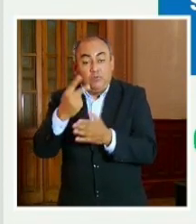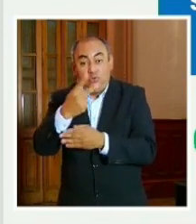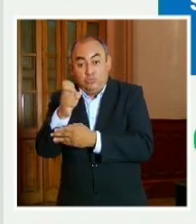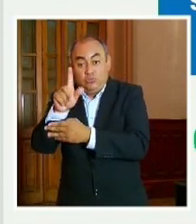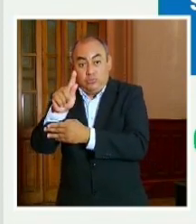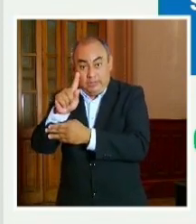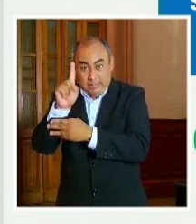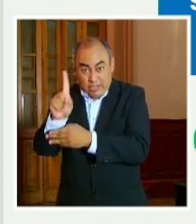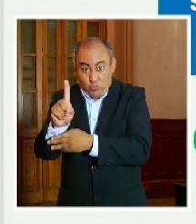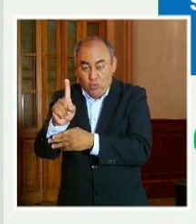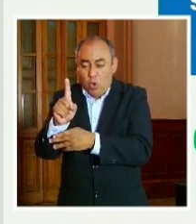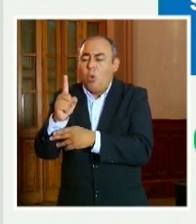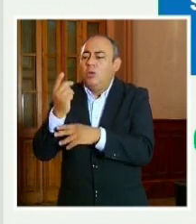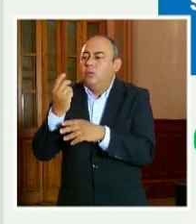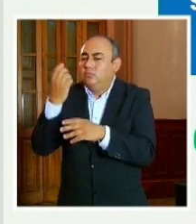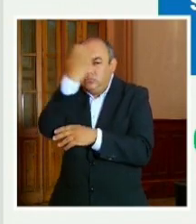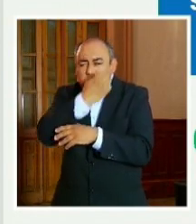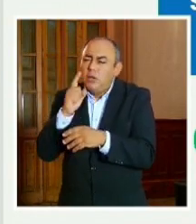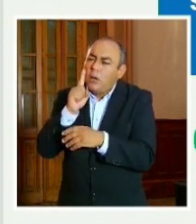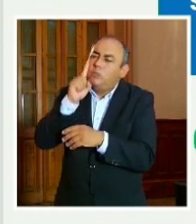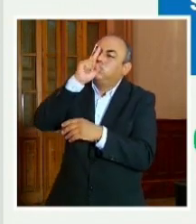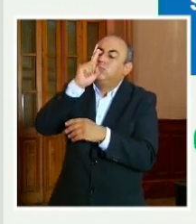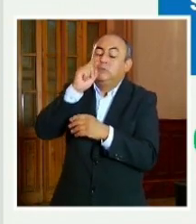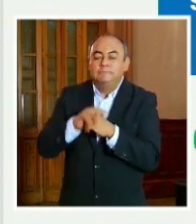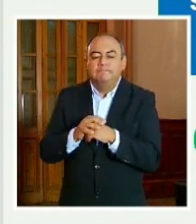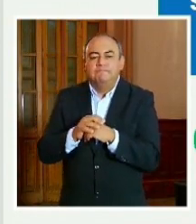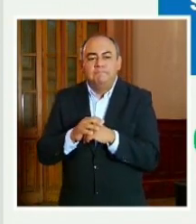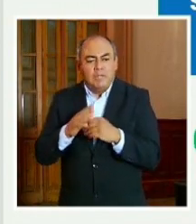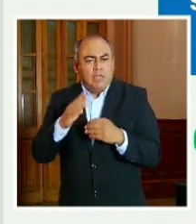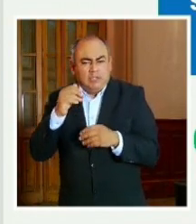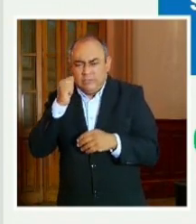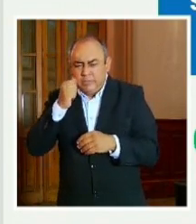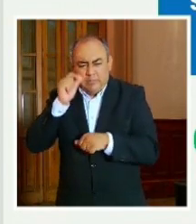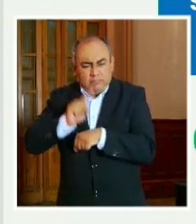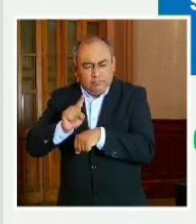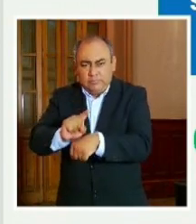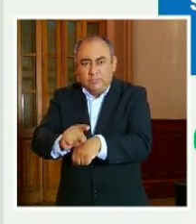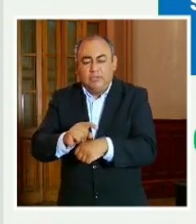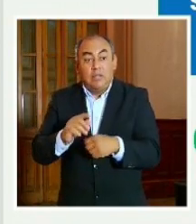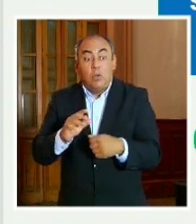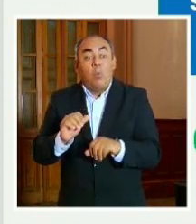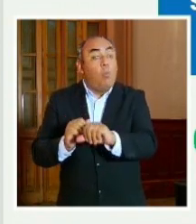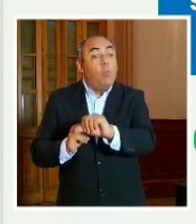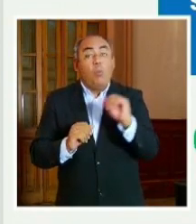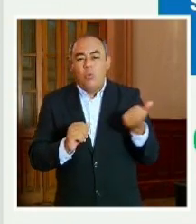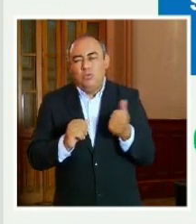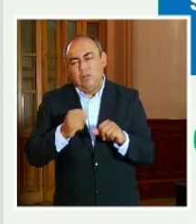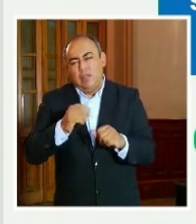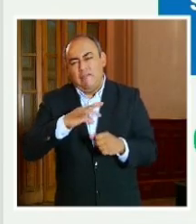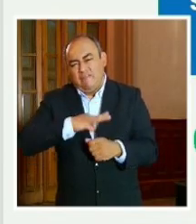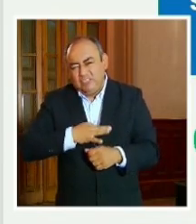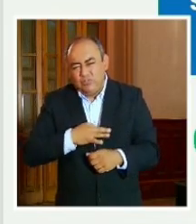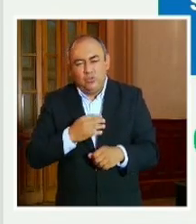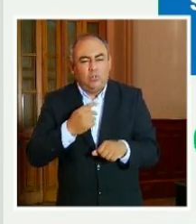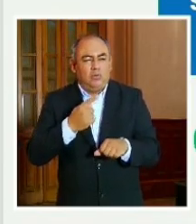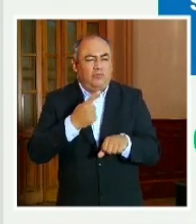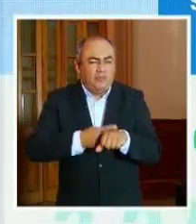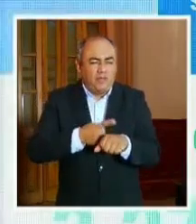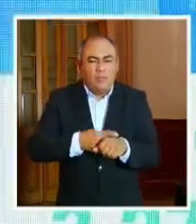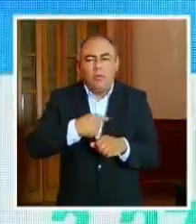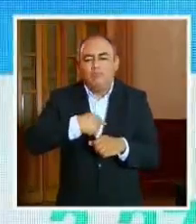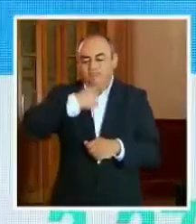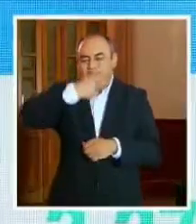3.271 pruebas, se han incrementado otras infecciones respiratorias, no